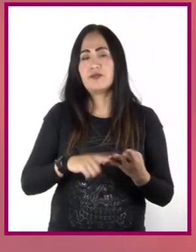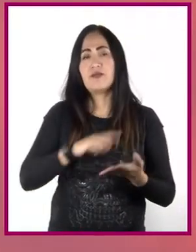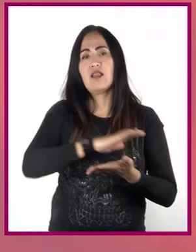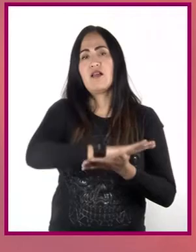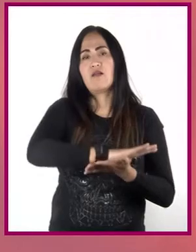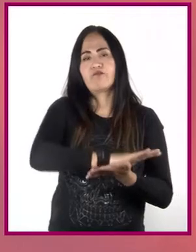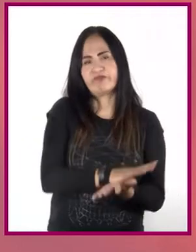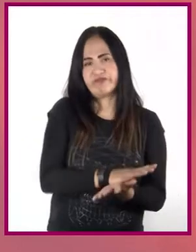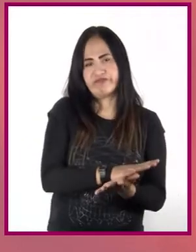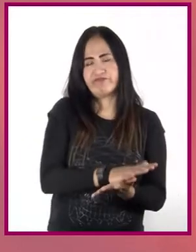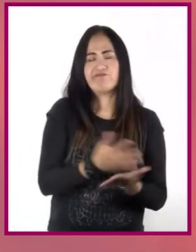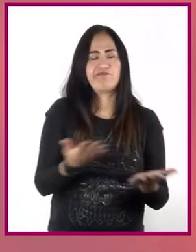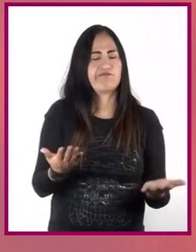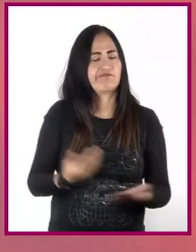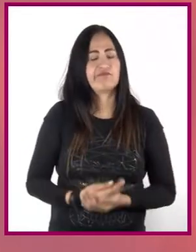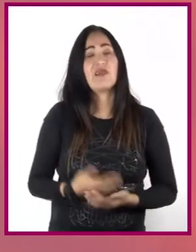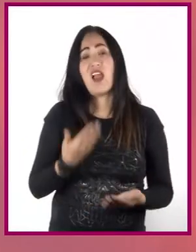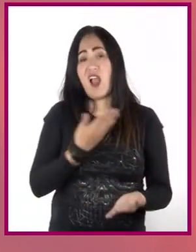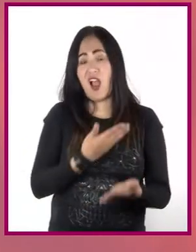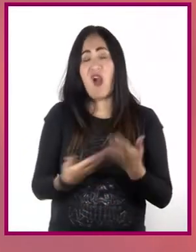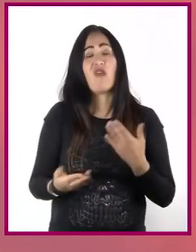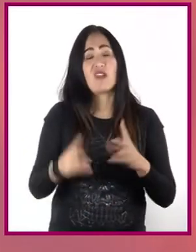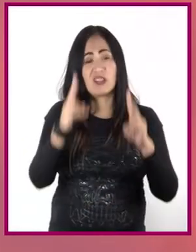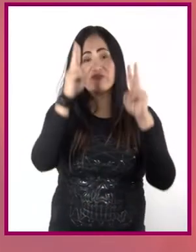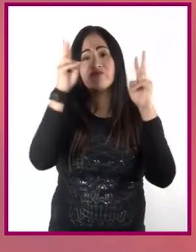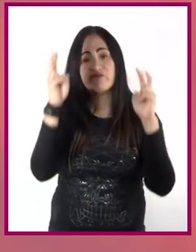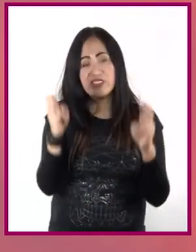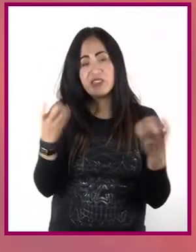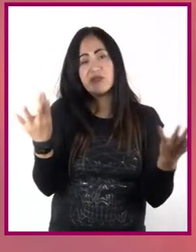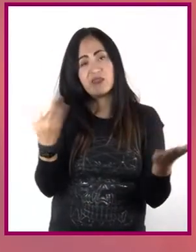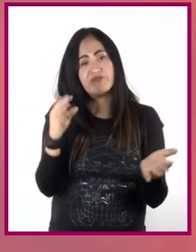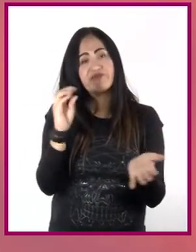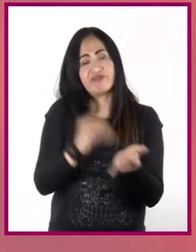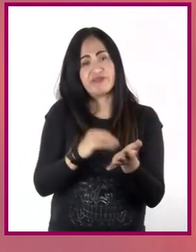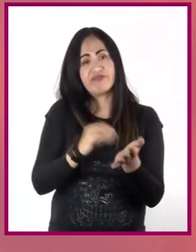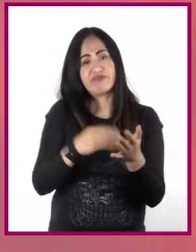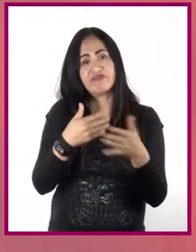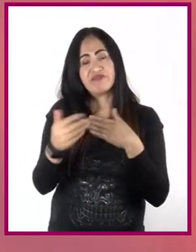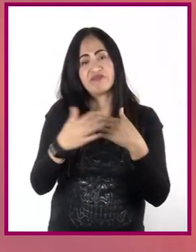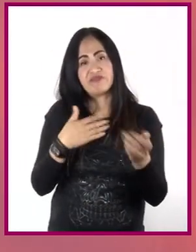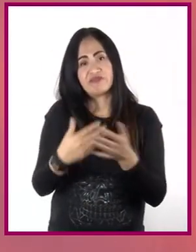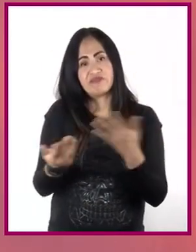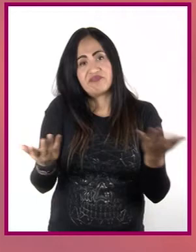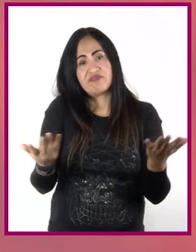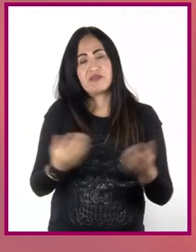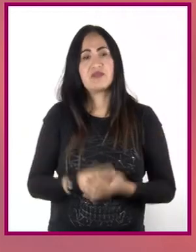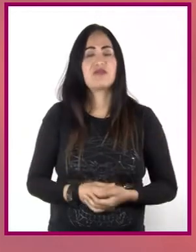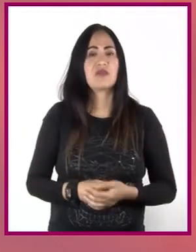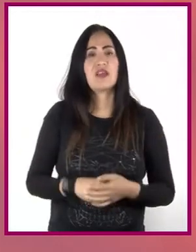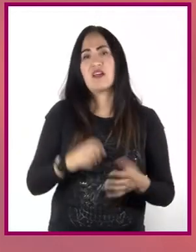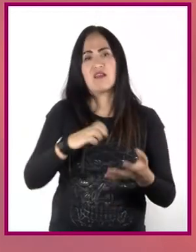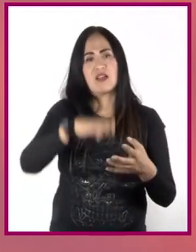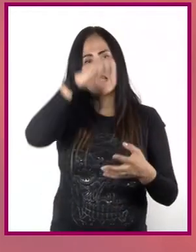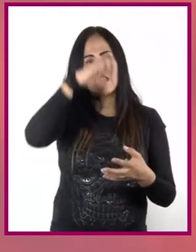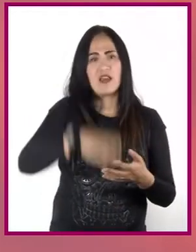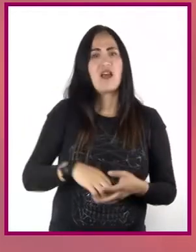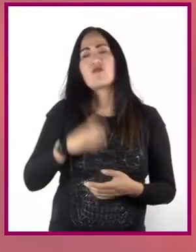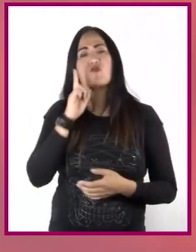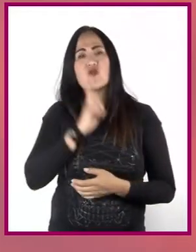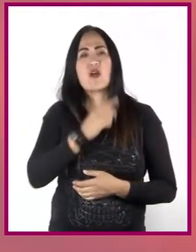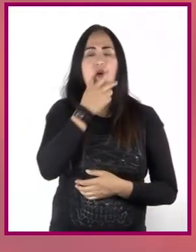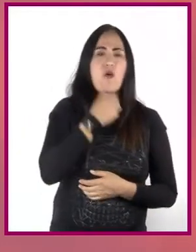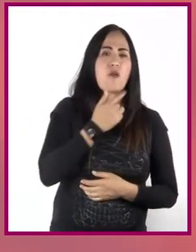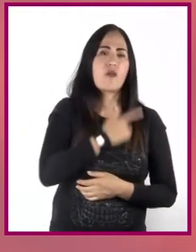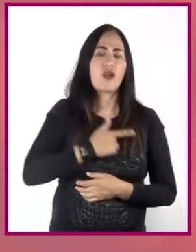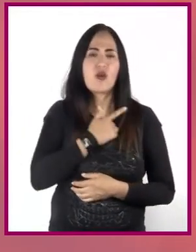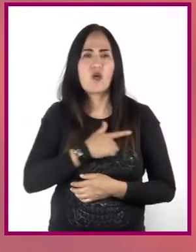Discriminación. Lamentablemente sigue siendo un tema actual y hay tantos tipos por edad, por género,